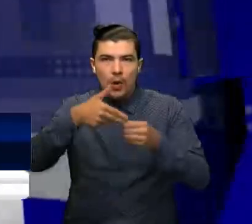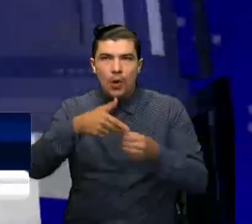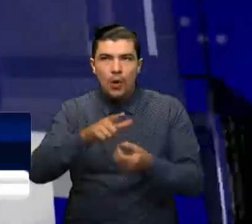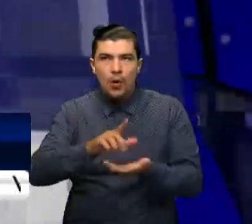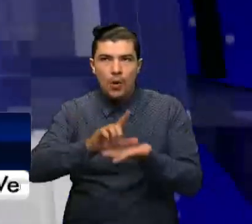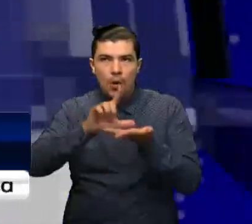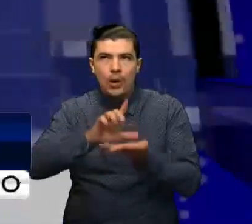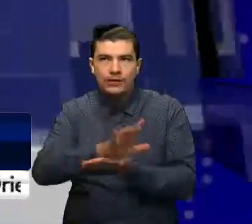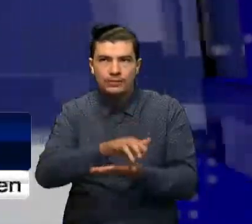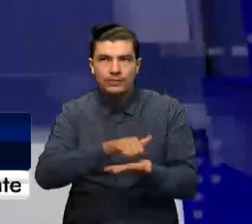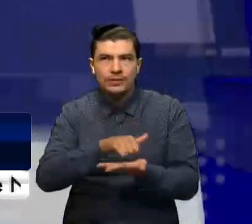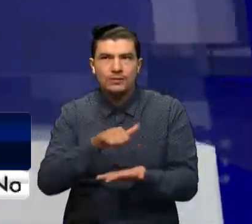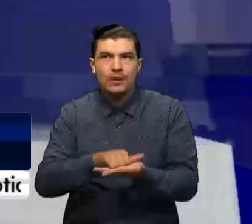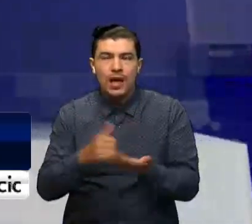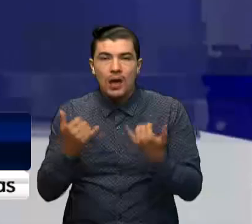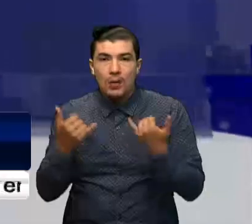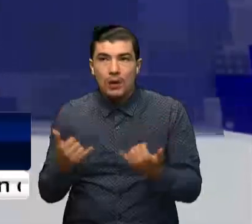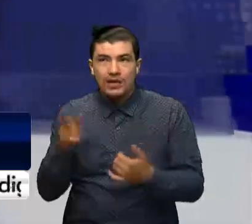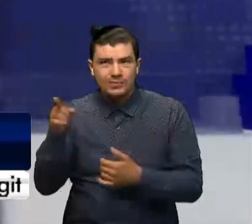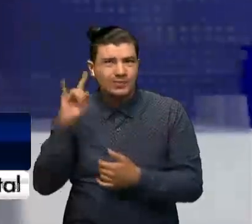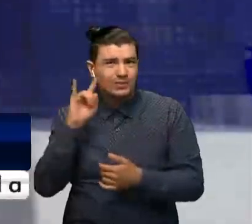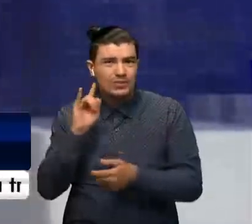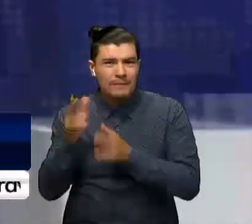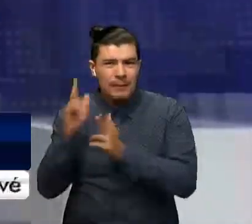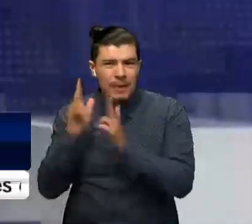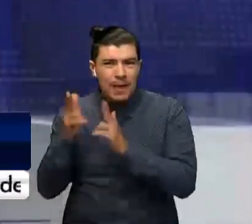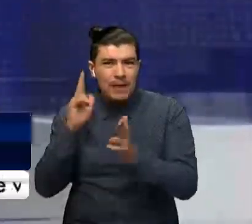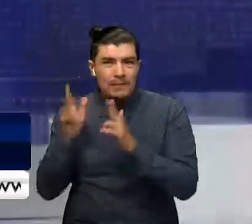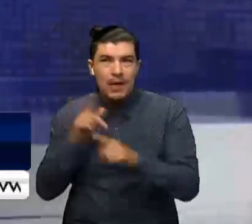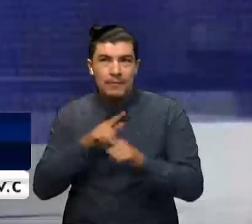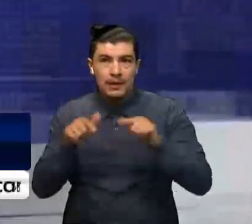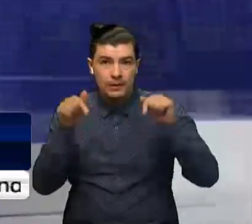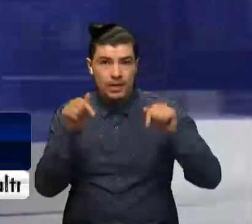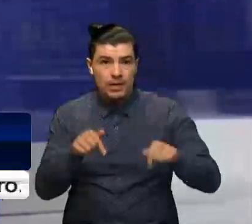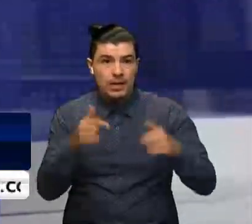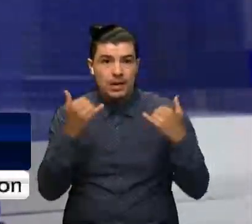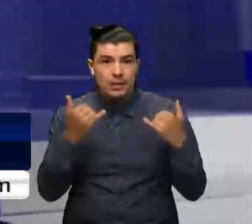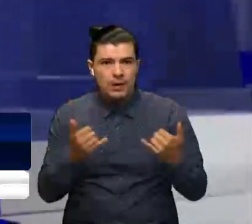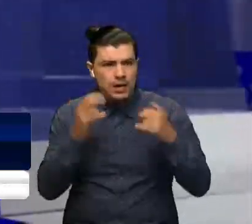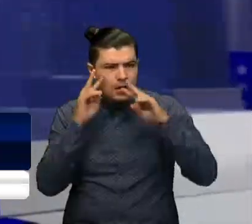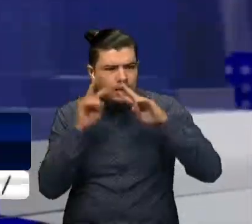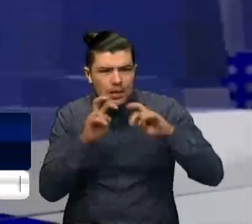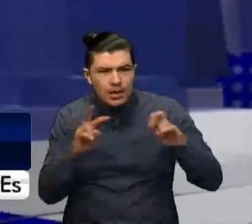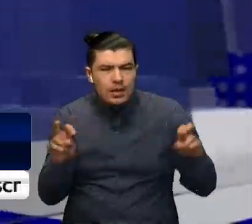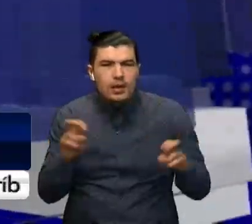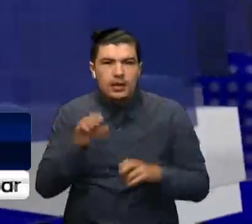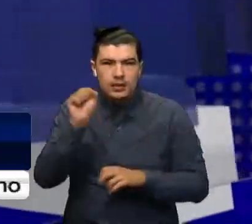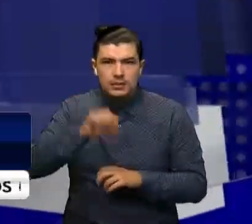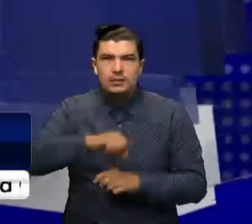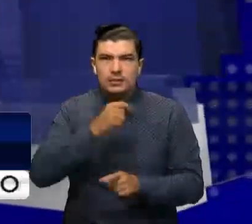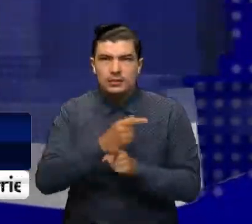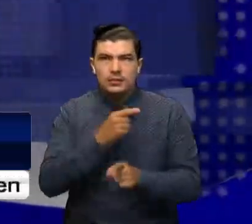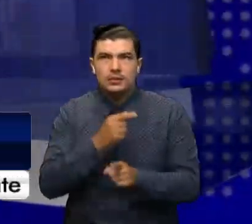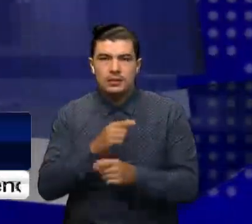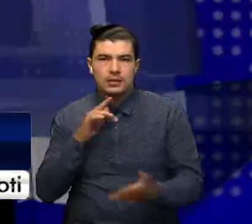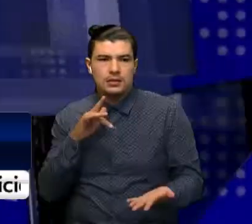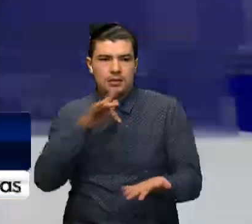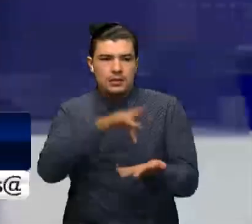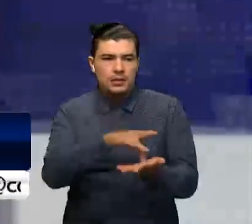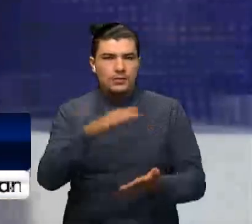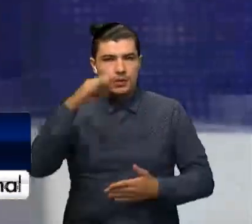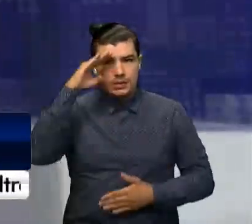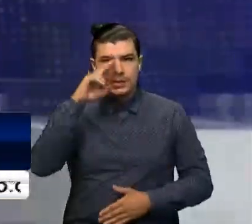Y estas en este momento están siendo puestas a disposición de la policía